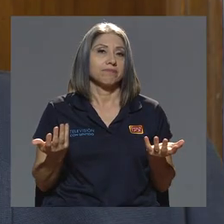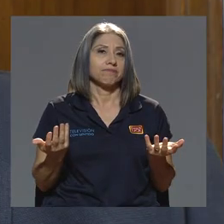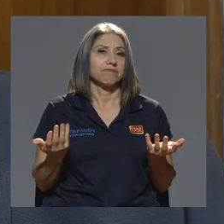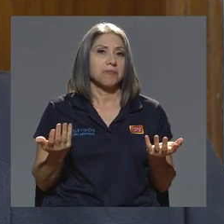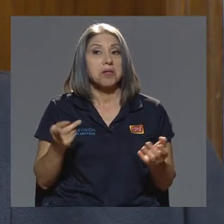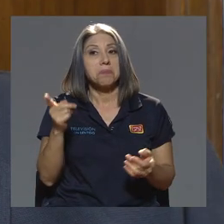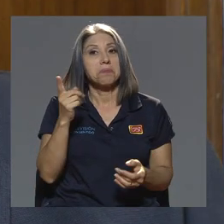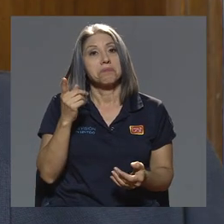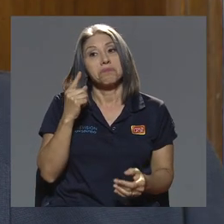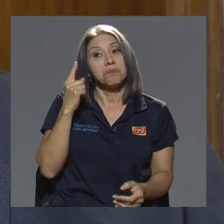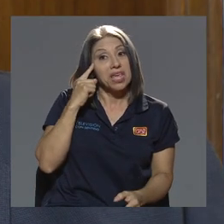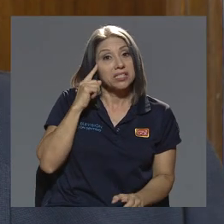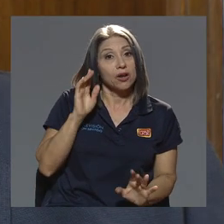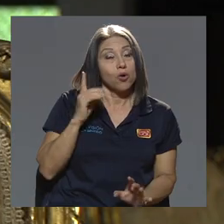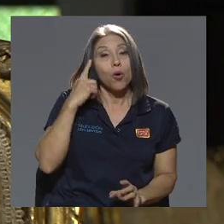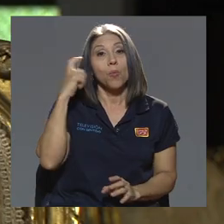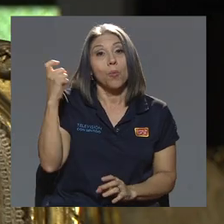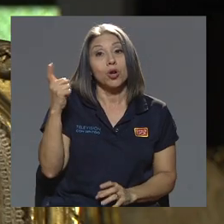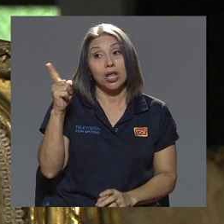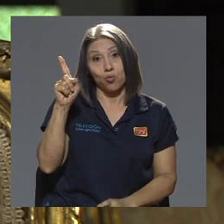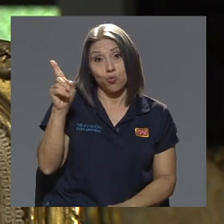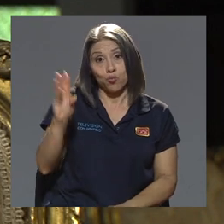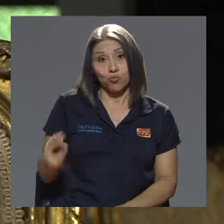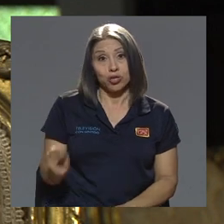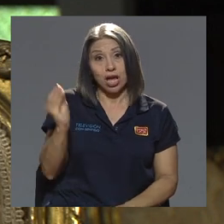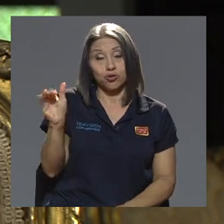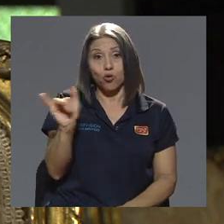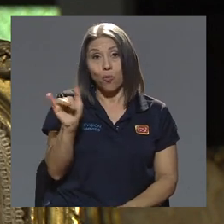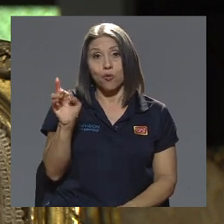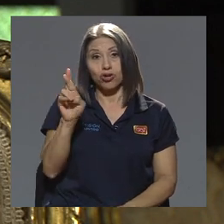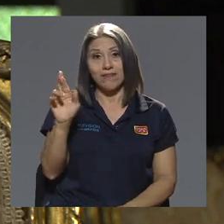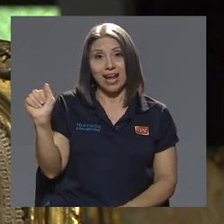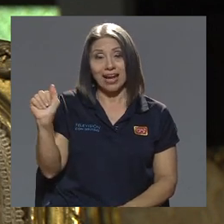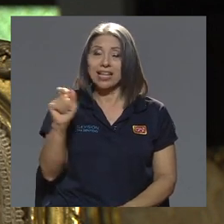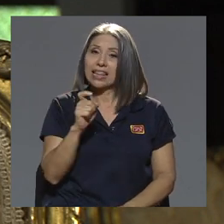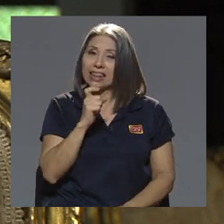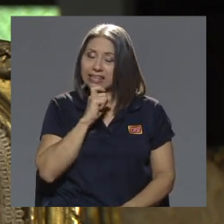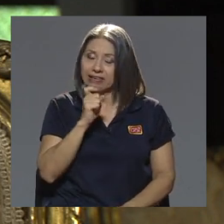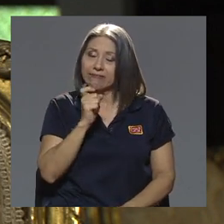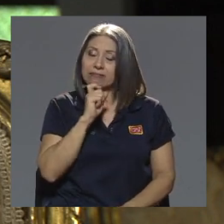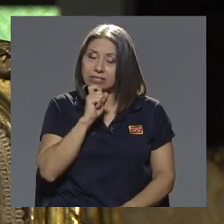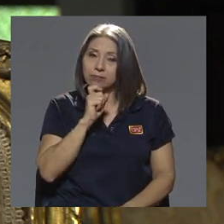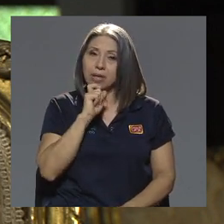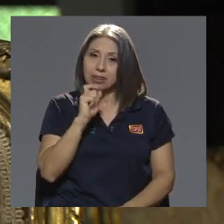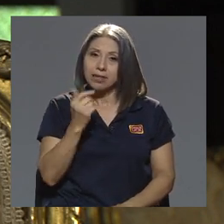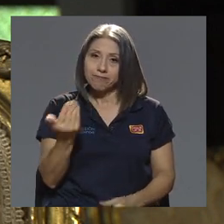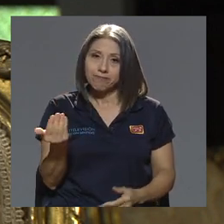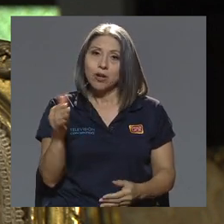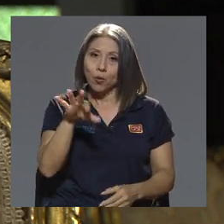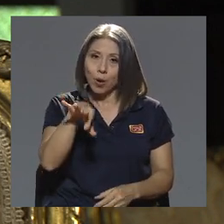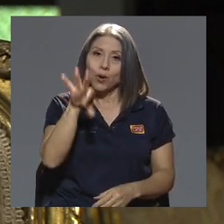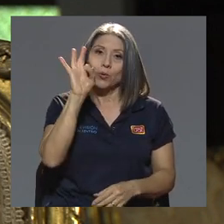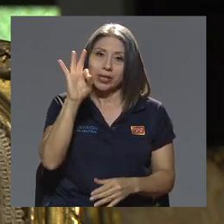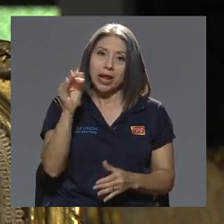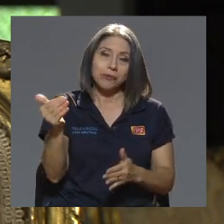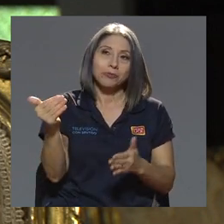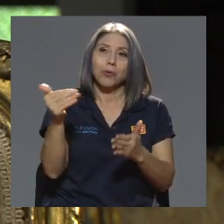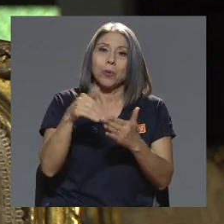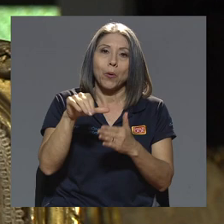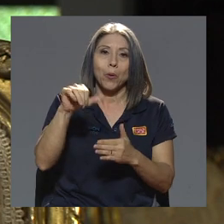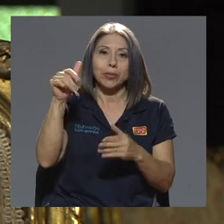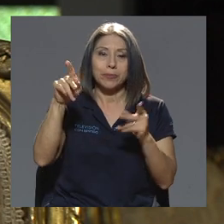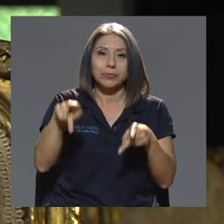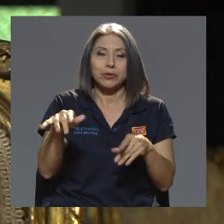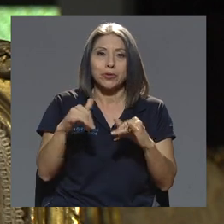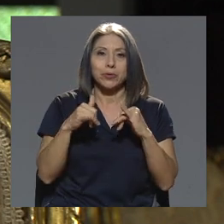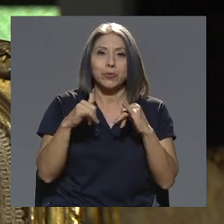Y piénselo, porque un muchacho como Rafael Ángel difícilmente lo va a volver a encontrar. Y ahí fue donde yo lo